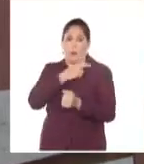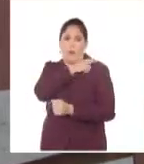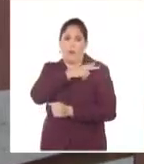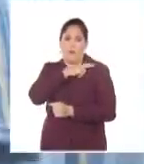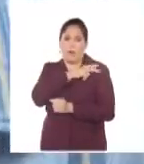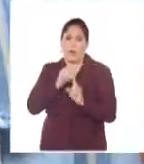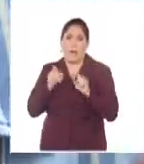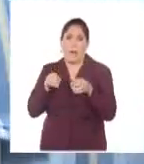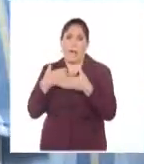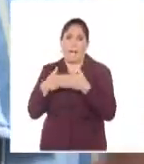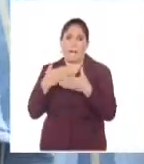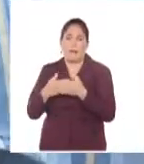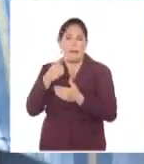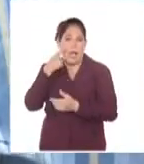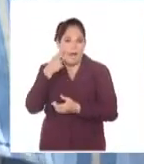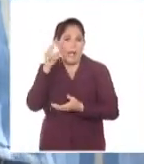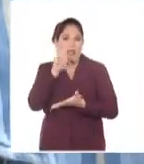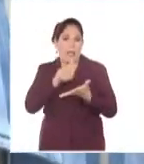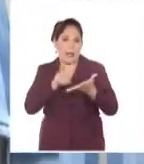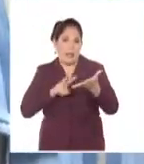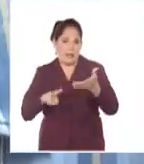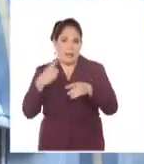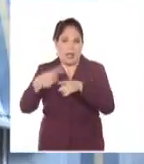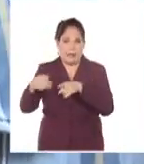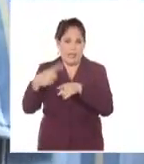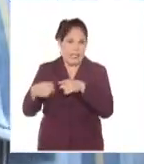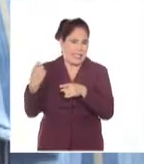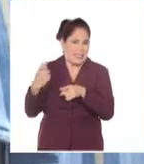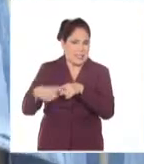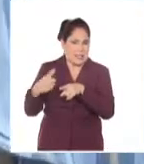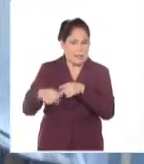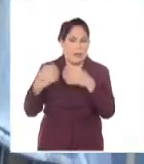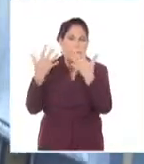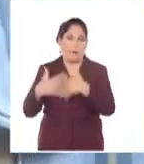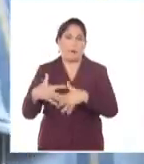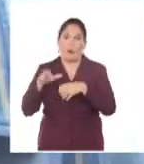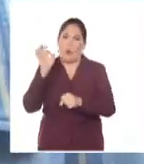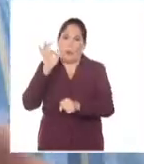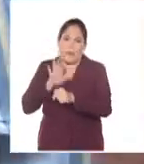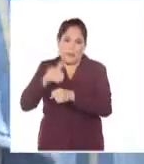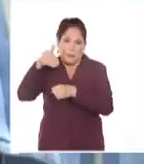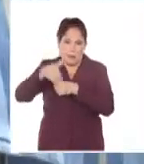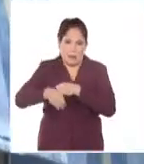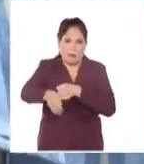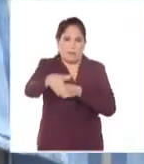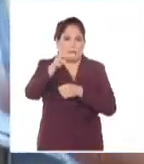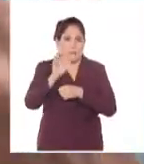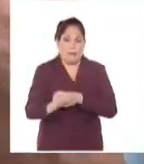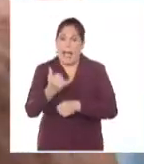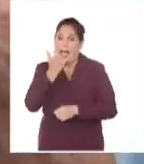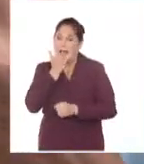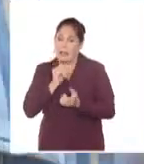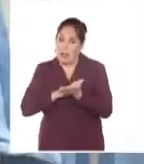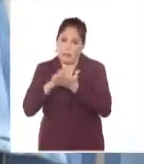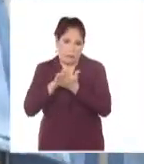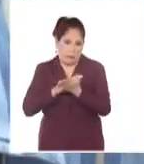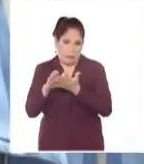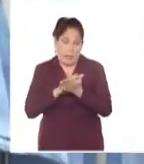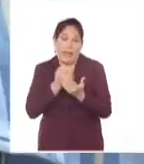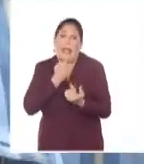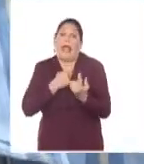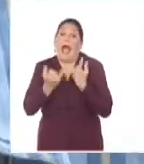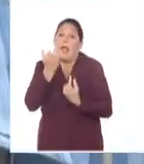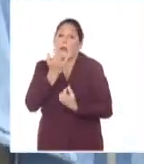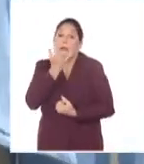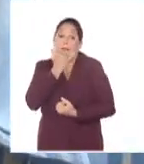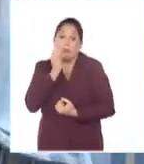empresa, donde se revisan los recursos necesarios para que la producción no haya afectación y, de haber alguna